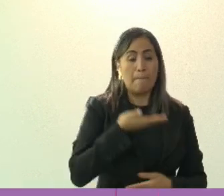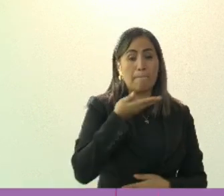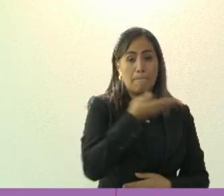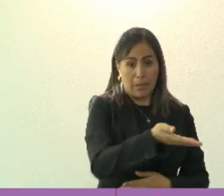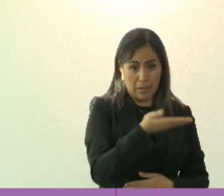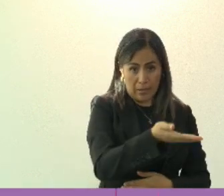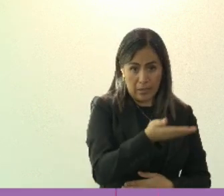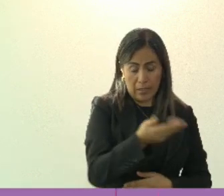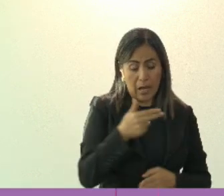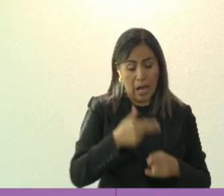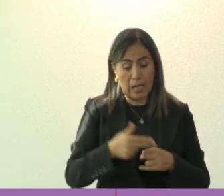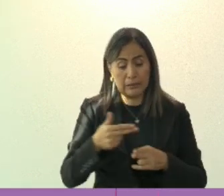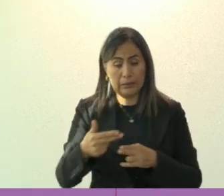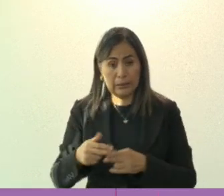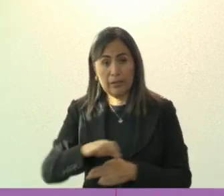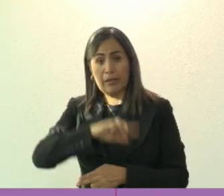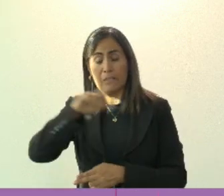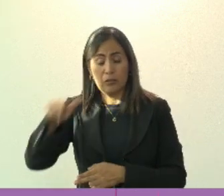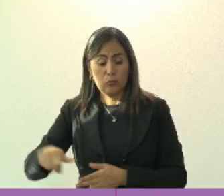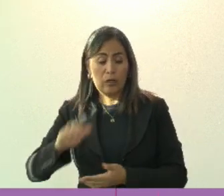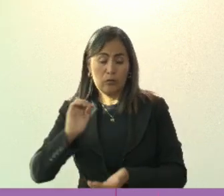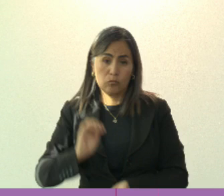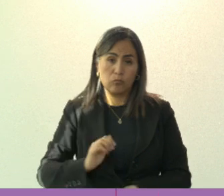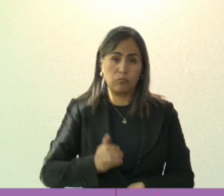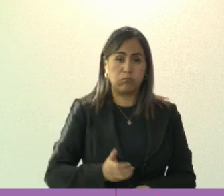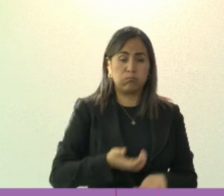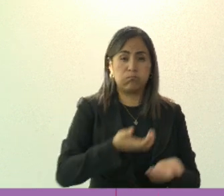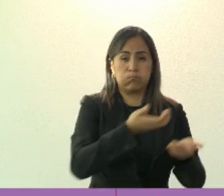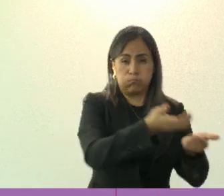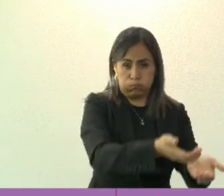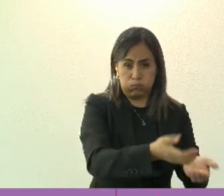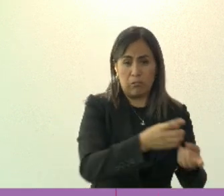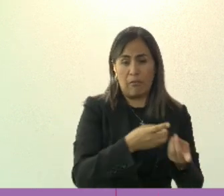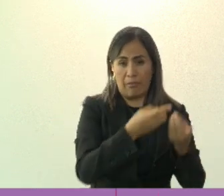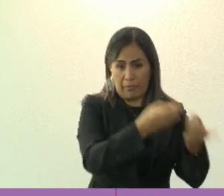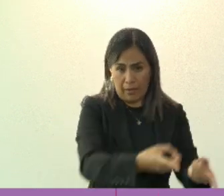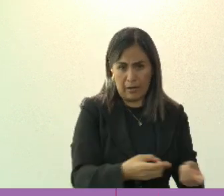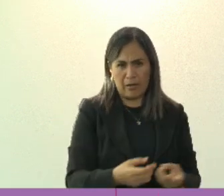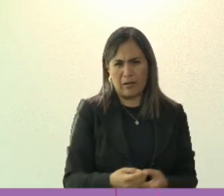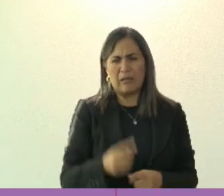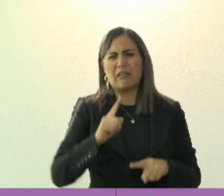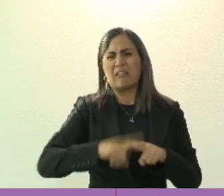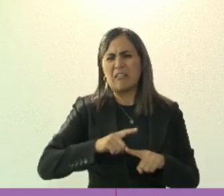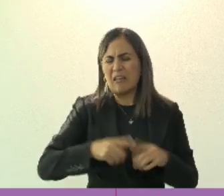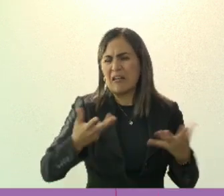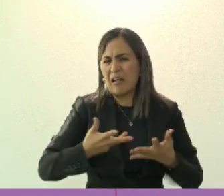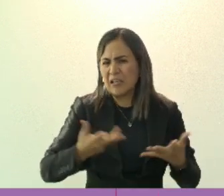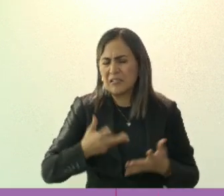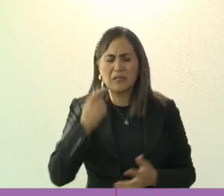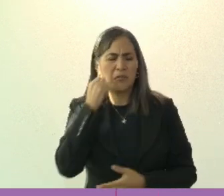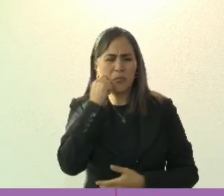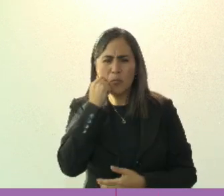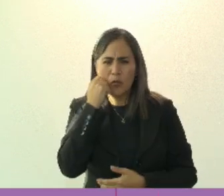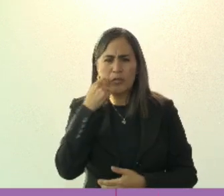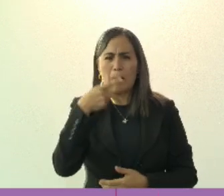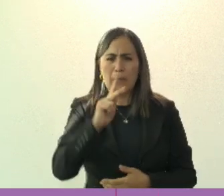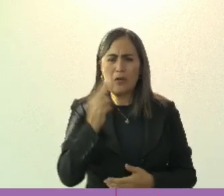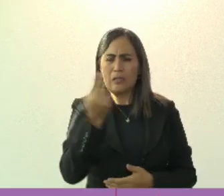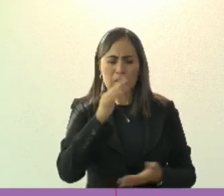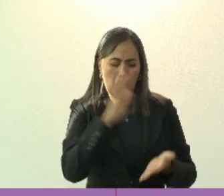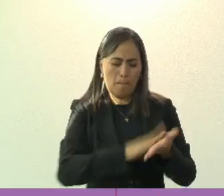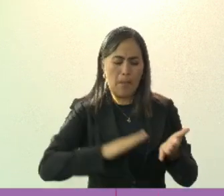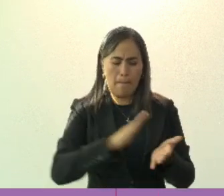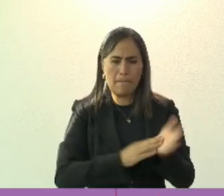entregamos al área usuaria. Y no importa quién lo haga, aquí lo que debemos de ver es el documento que debo